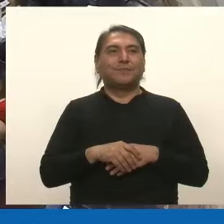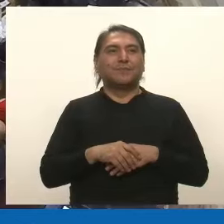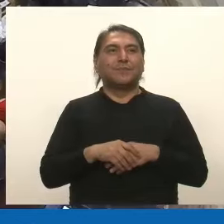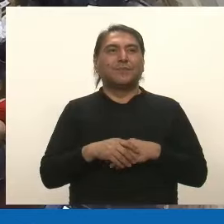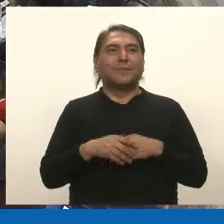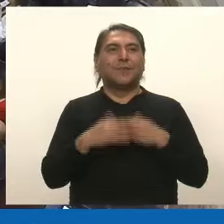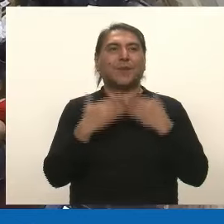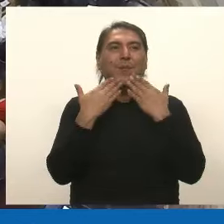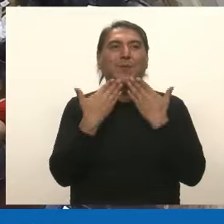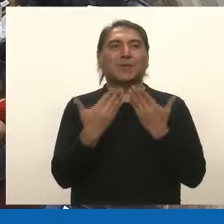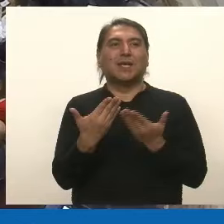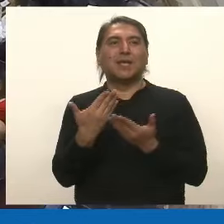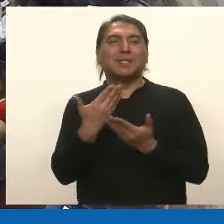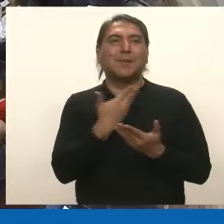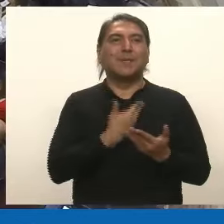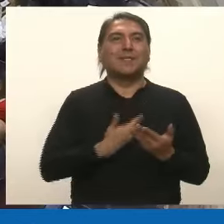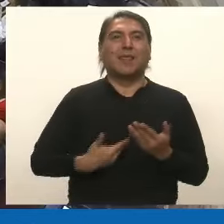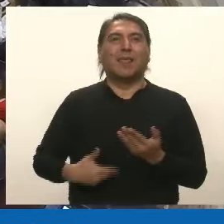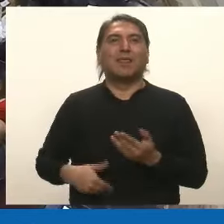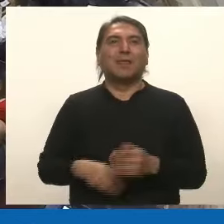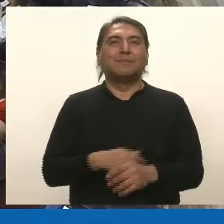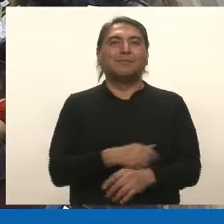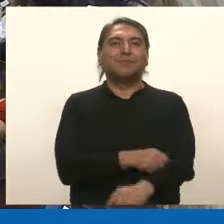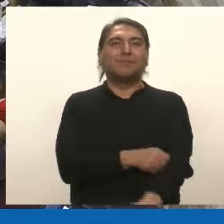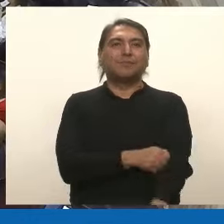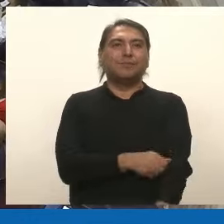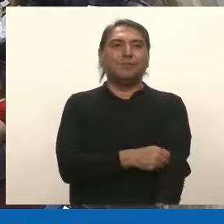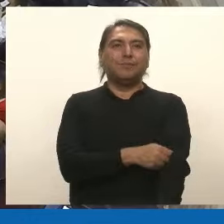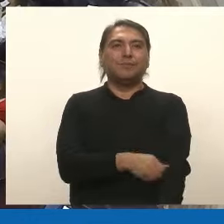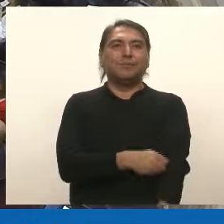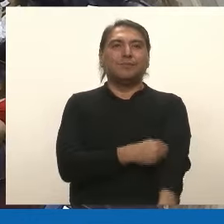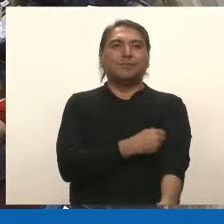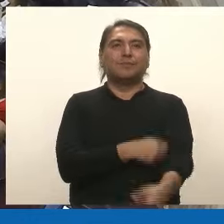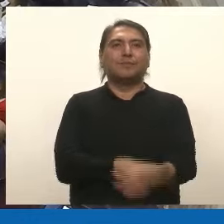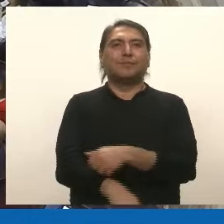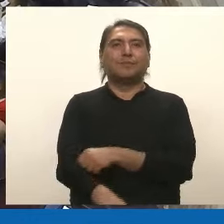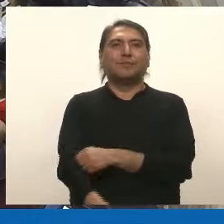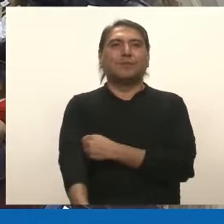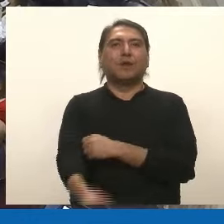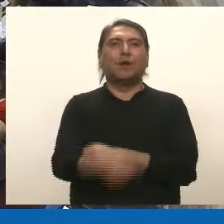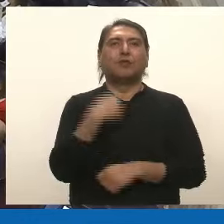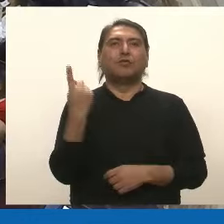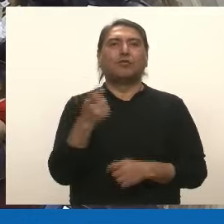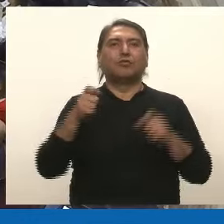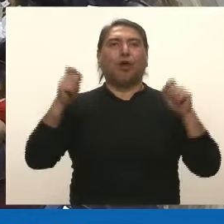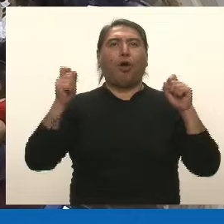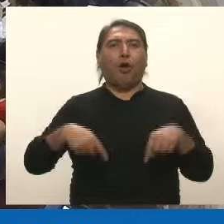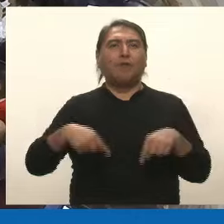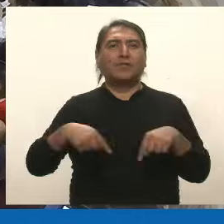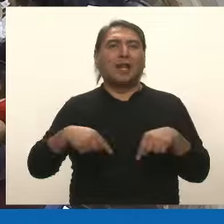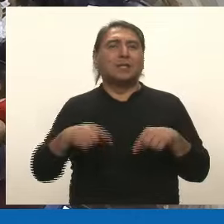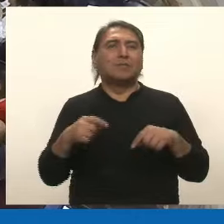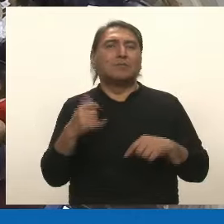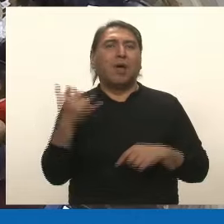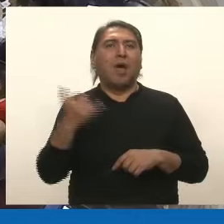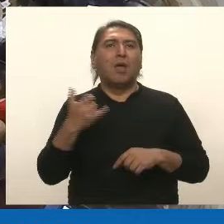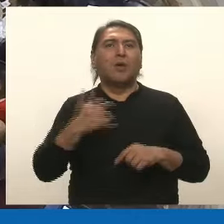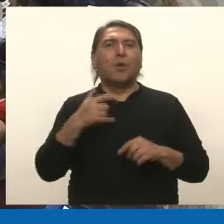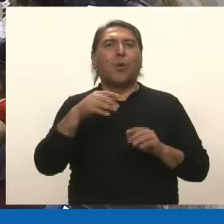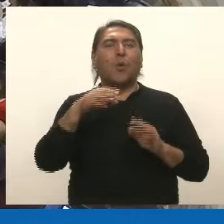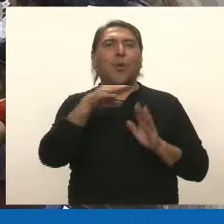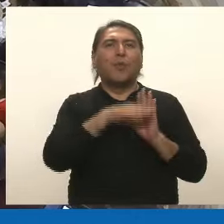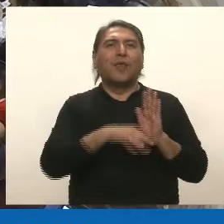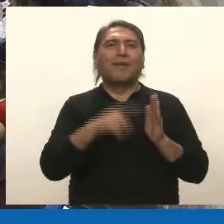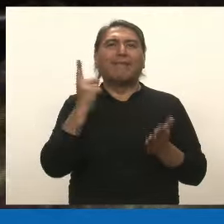Muchas gracias señor presidente nosotros desde el oficialismo tenemos un dictamen de